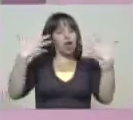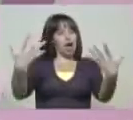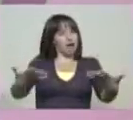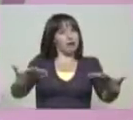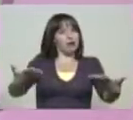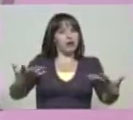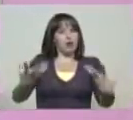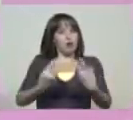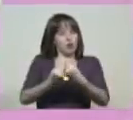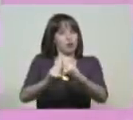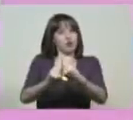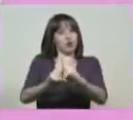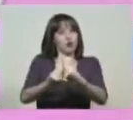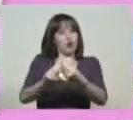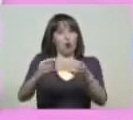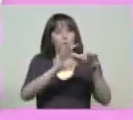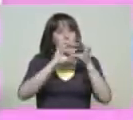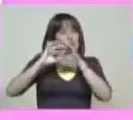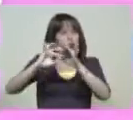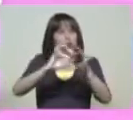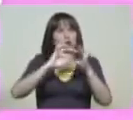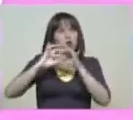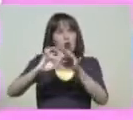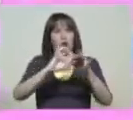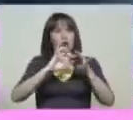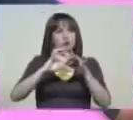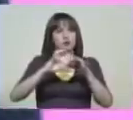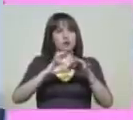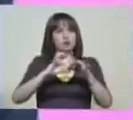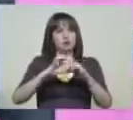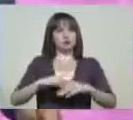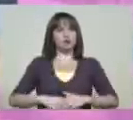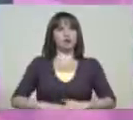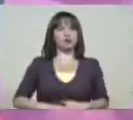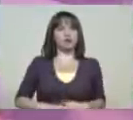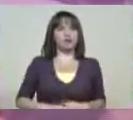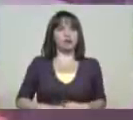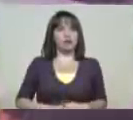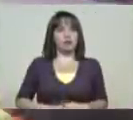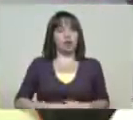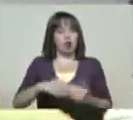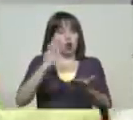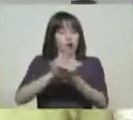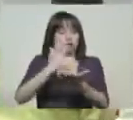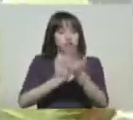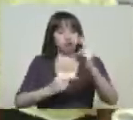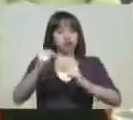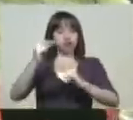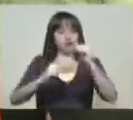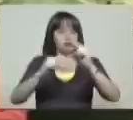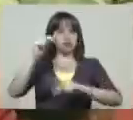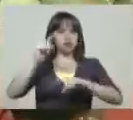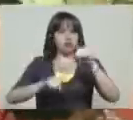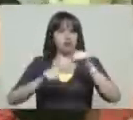sola causa. Unión, unión y más unión para seguir construyendo esta